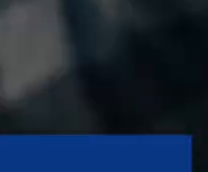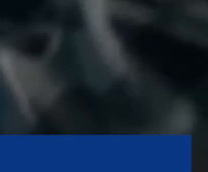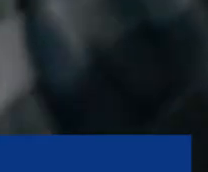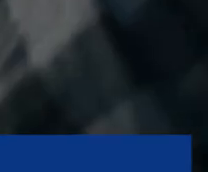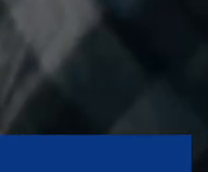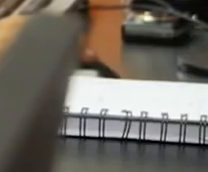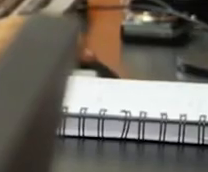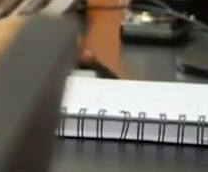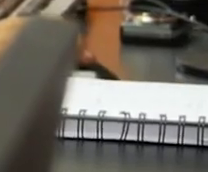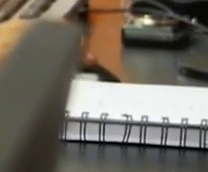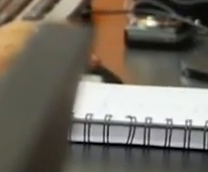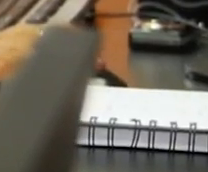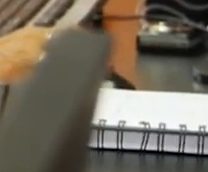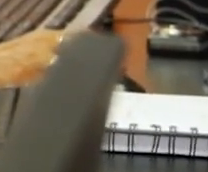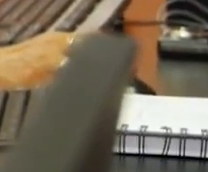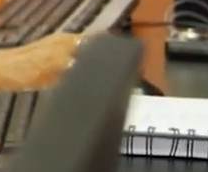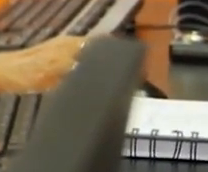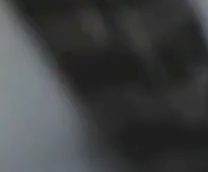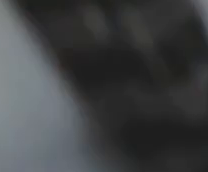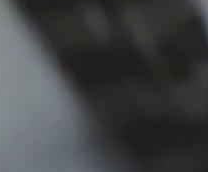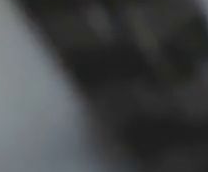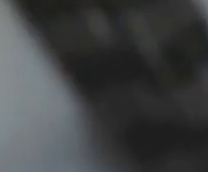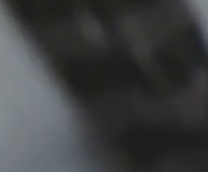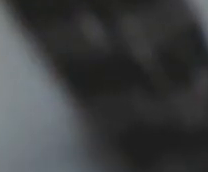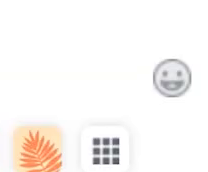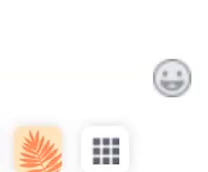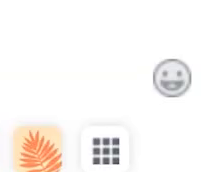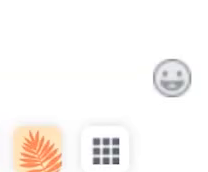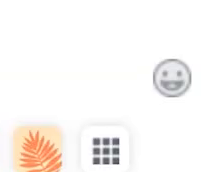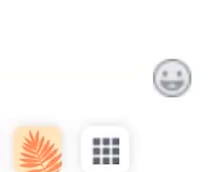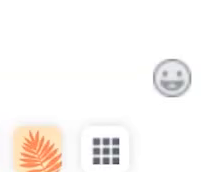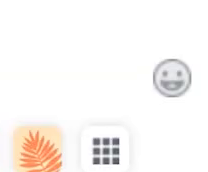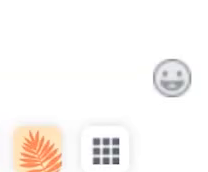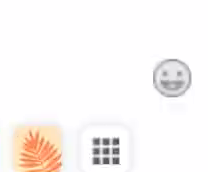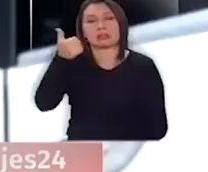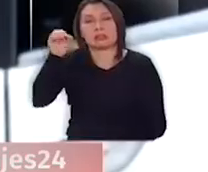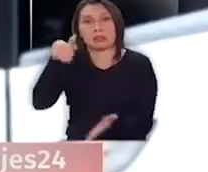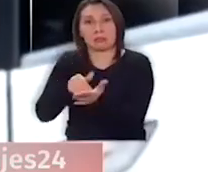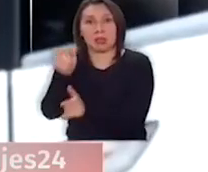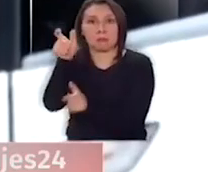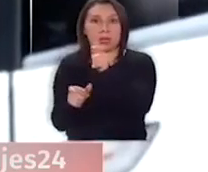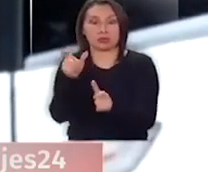comprar pisco. Facebook cerrará todas las cuentas de señoras que escriban terrible oremos y